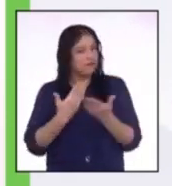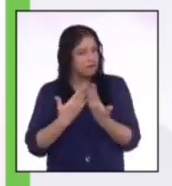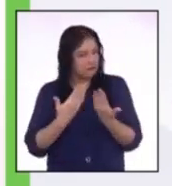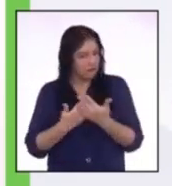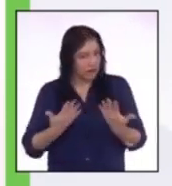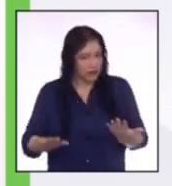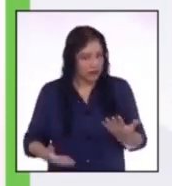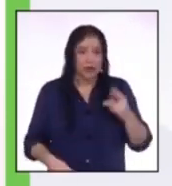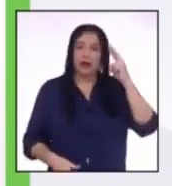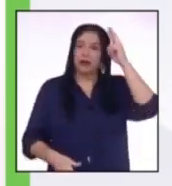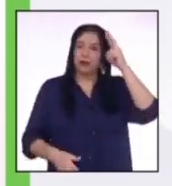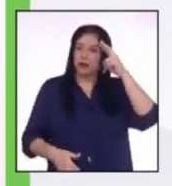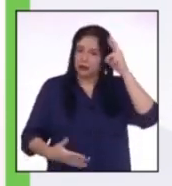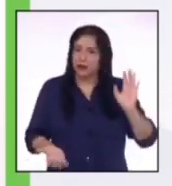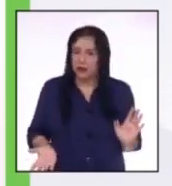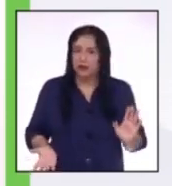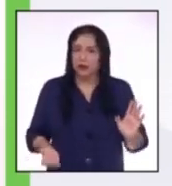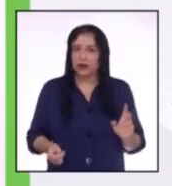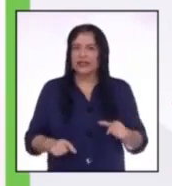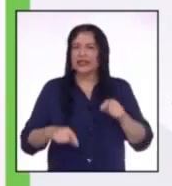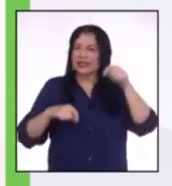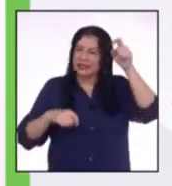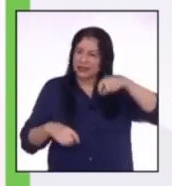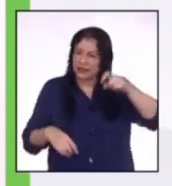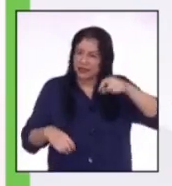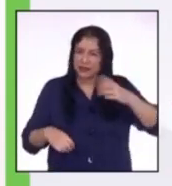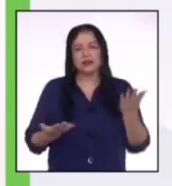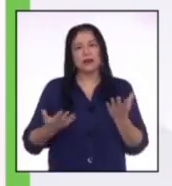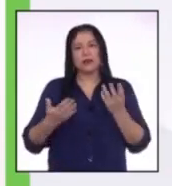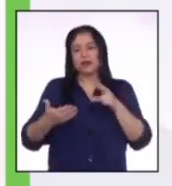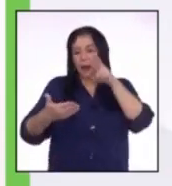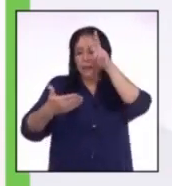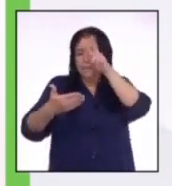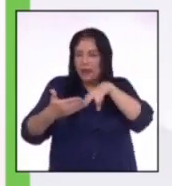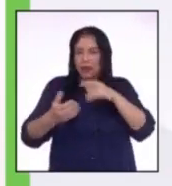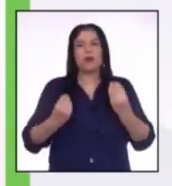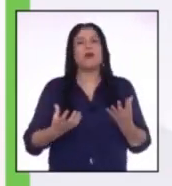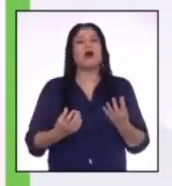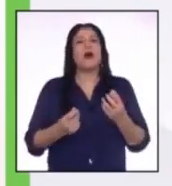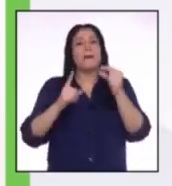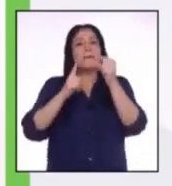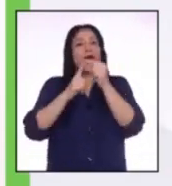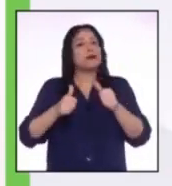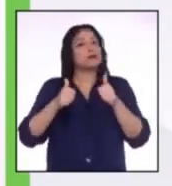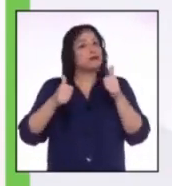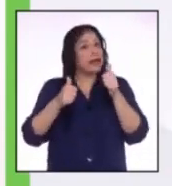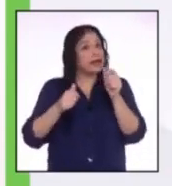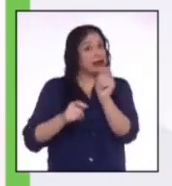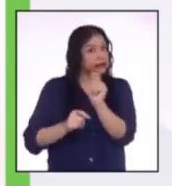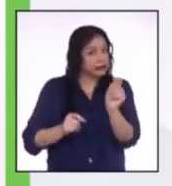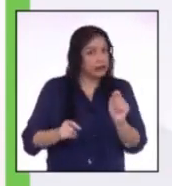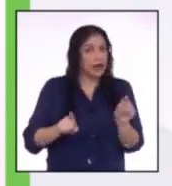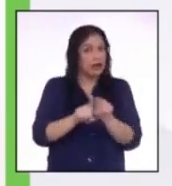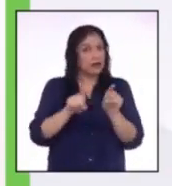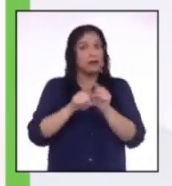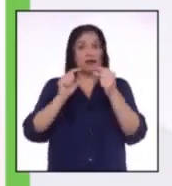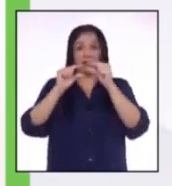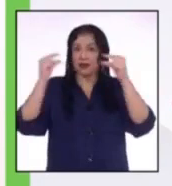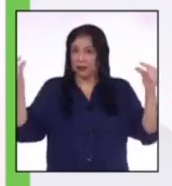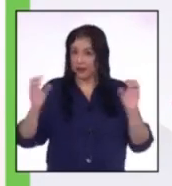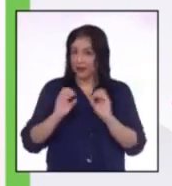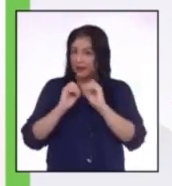por ello es que nos fijamos en aspectos como la ortografía y la gramática